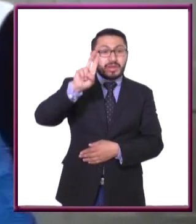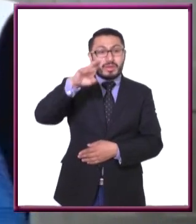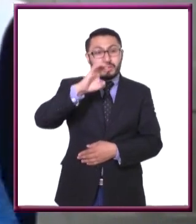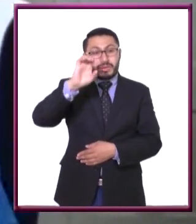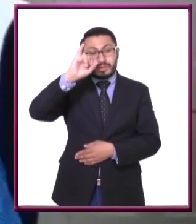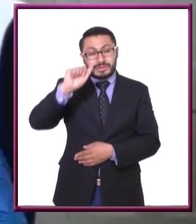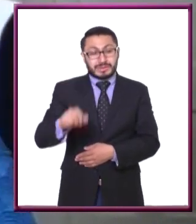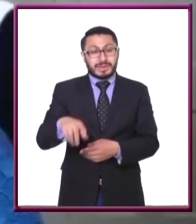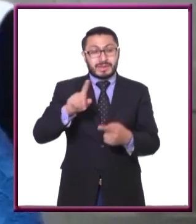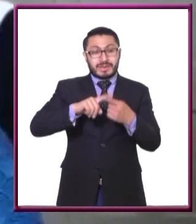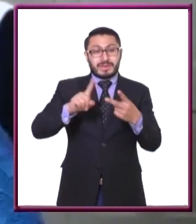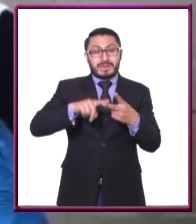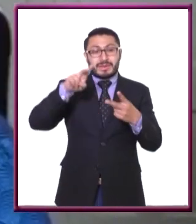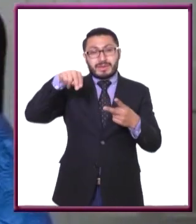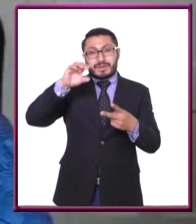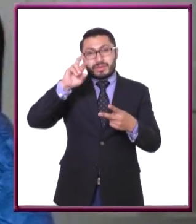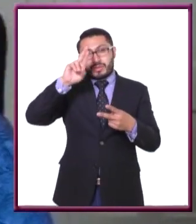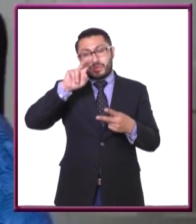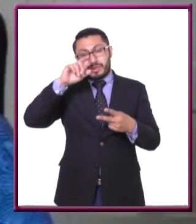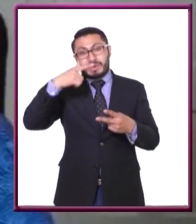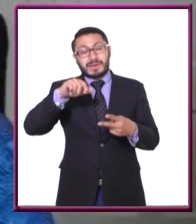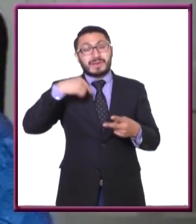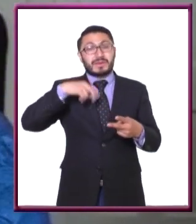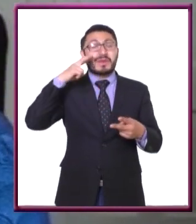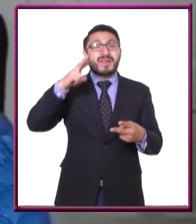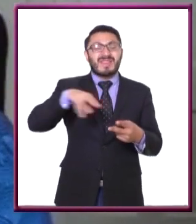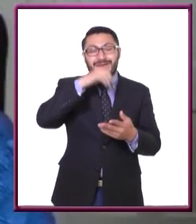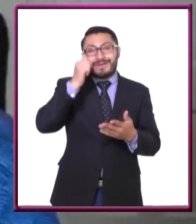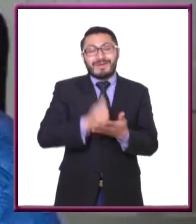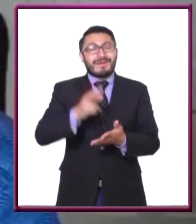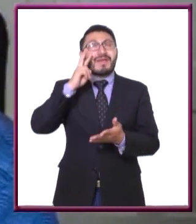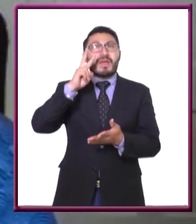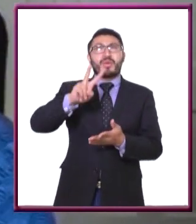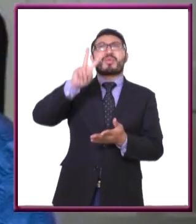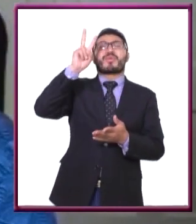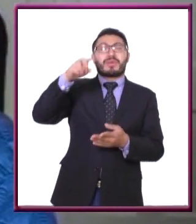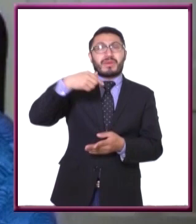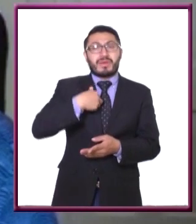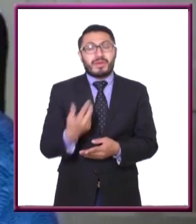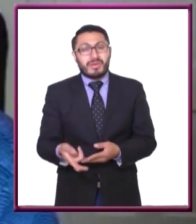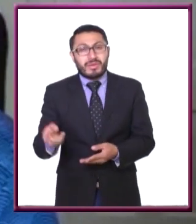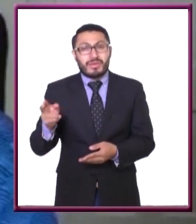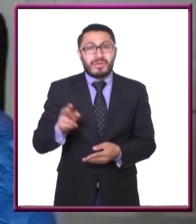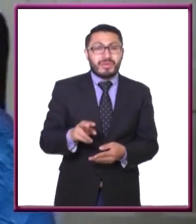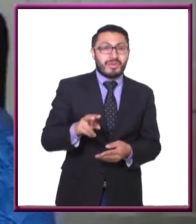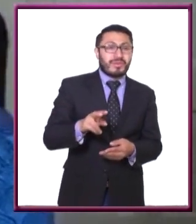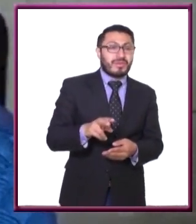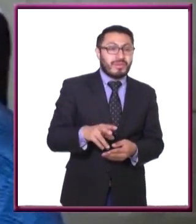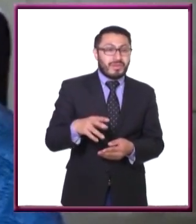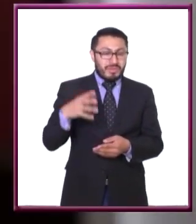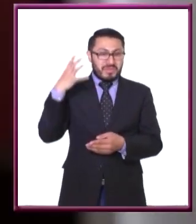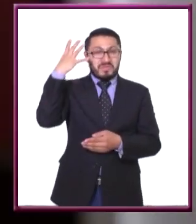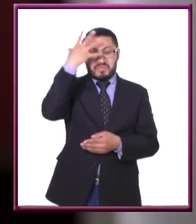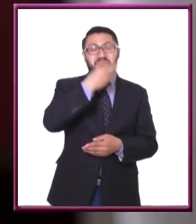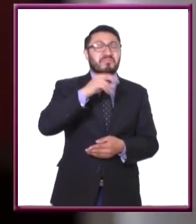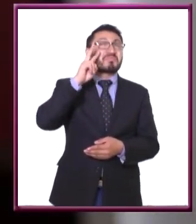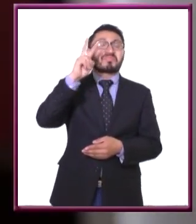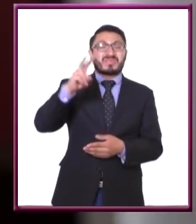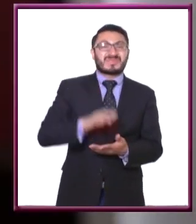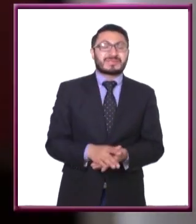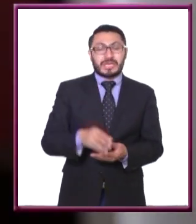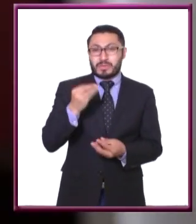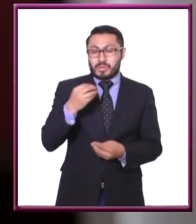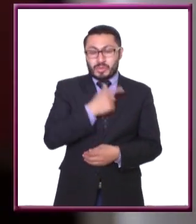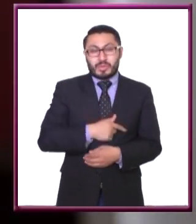viajé a Suecia y Noruega, he visto, y desde la ciudad, entonces están muy débiles. Julian,